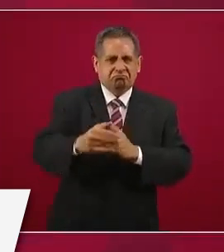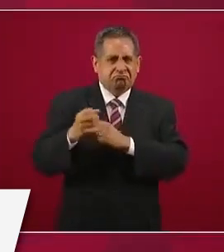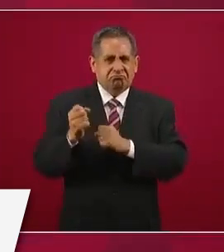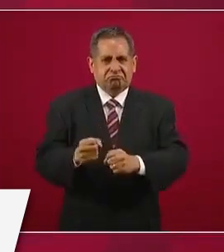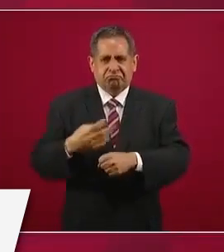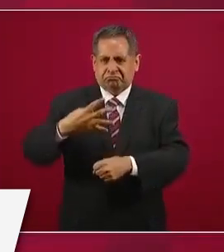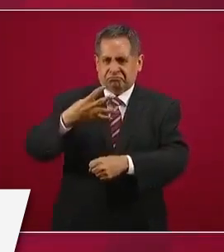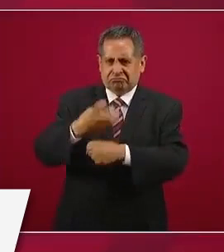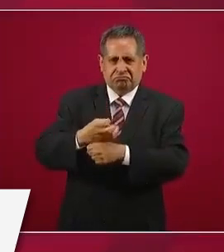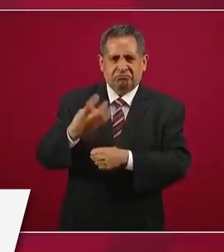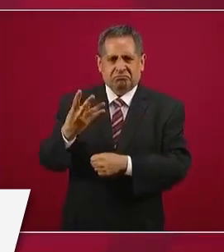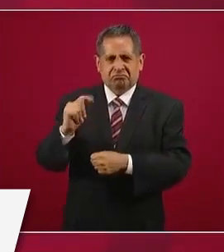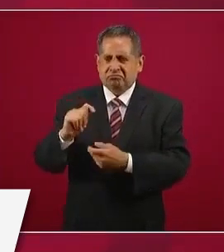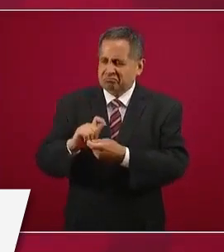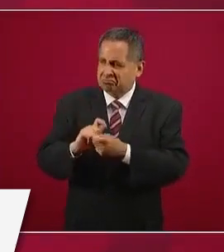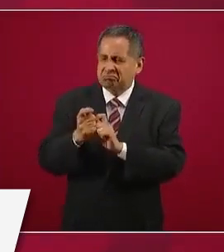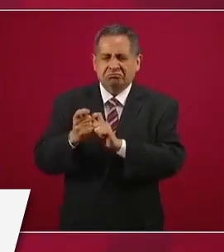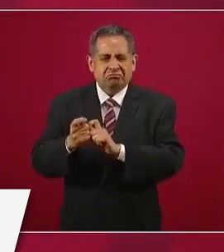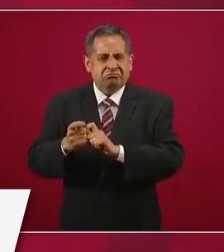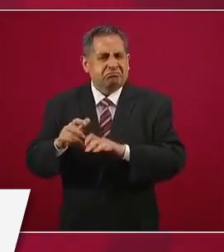de la cuarta transformación del país.